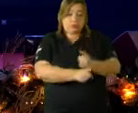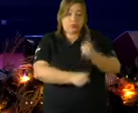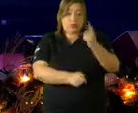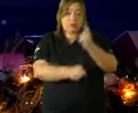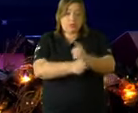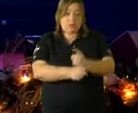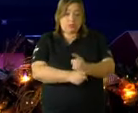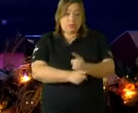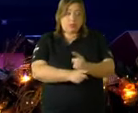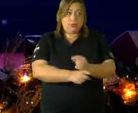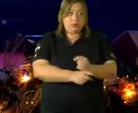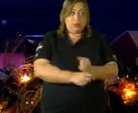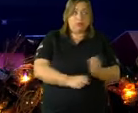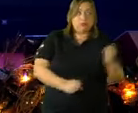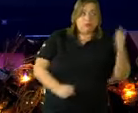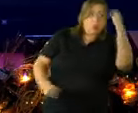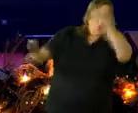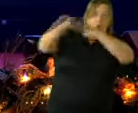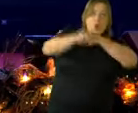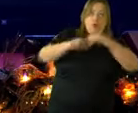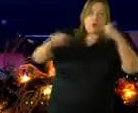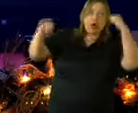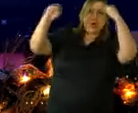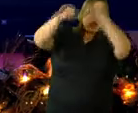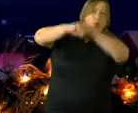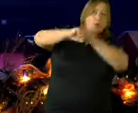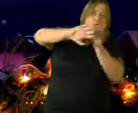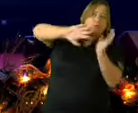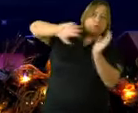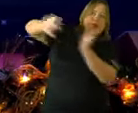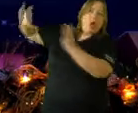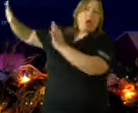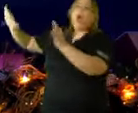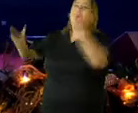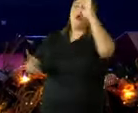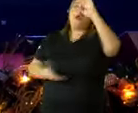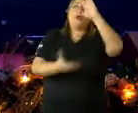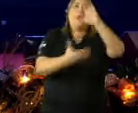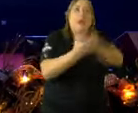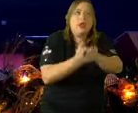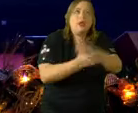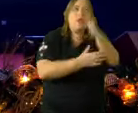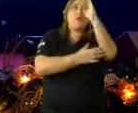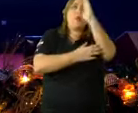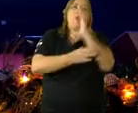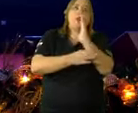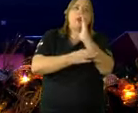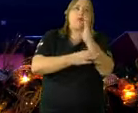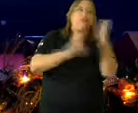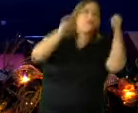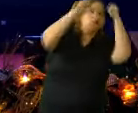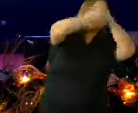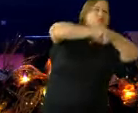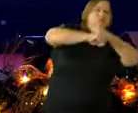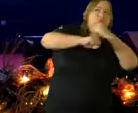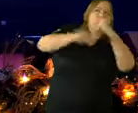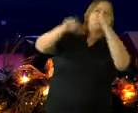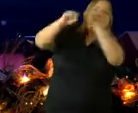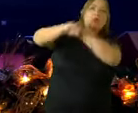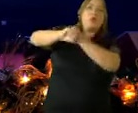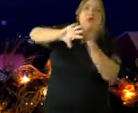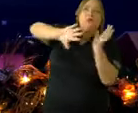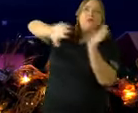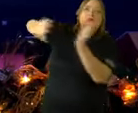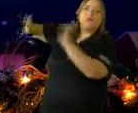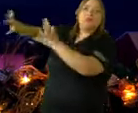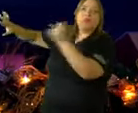batallando y creyéndole a Dios. Batallando y creyéndole a Dios. Lo que ven nuestros ojos, lo